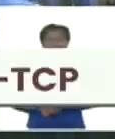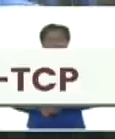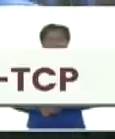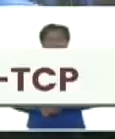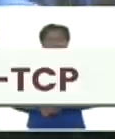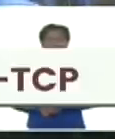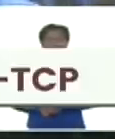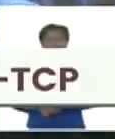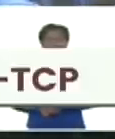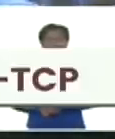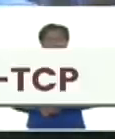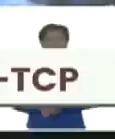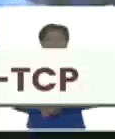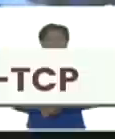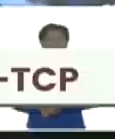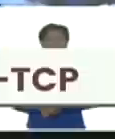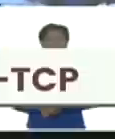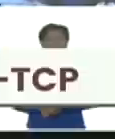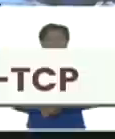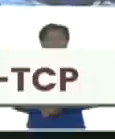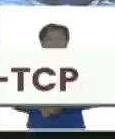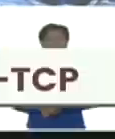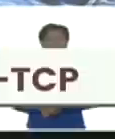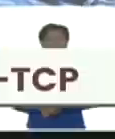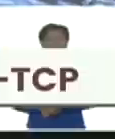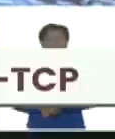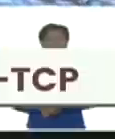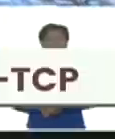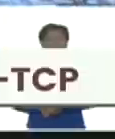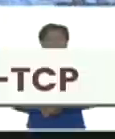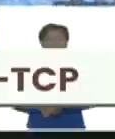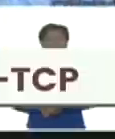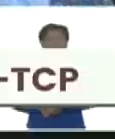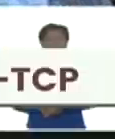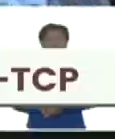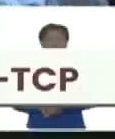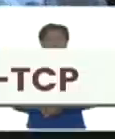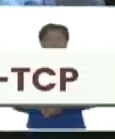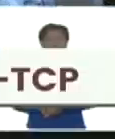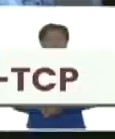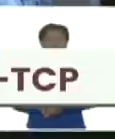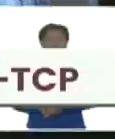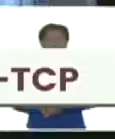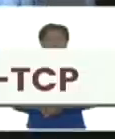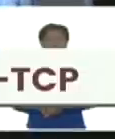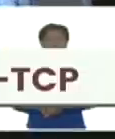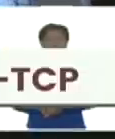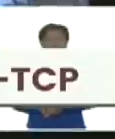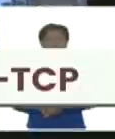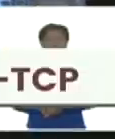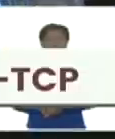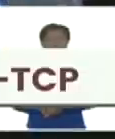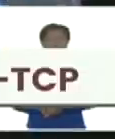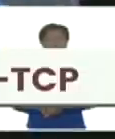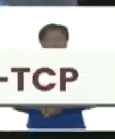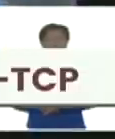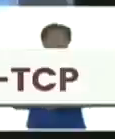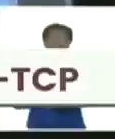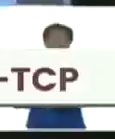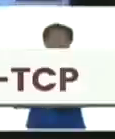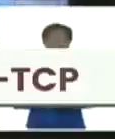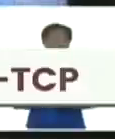Y mientras tanto, mientras tanto.